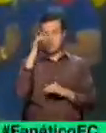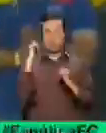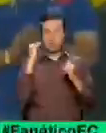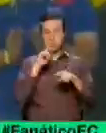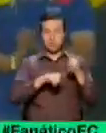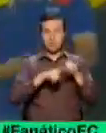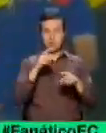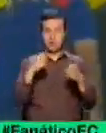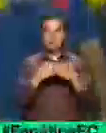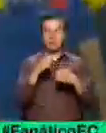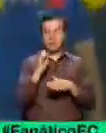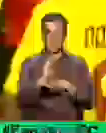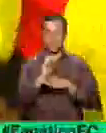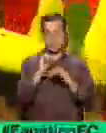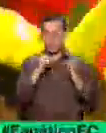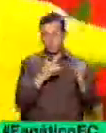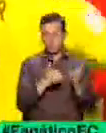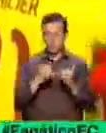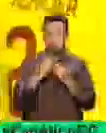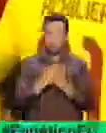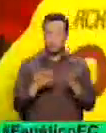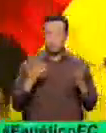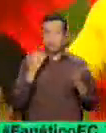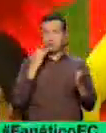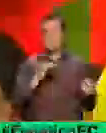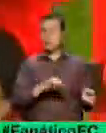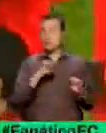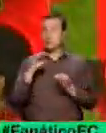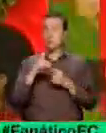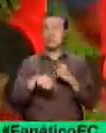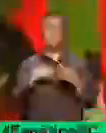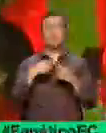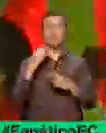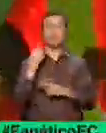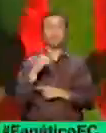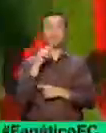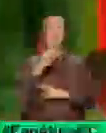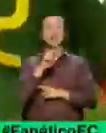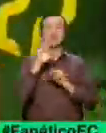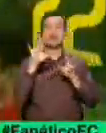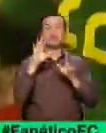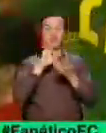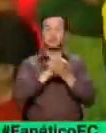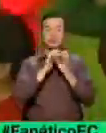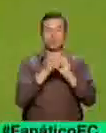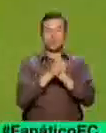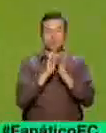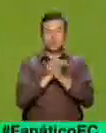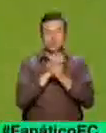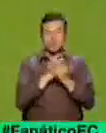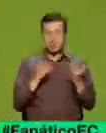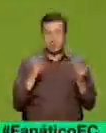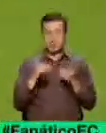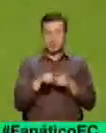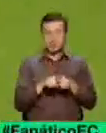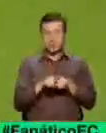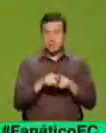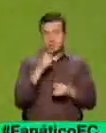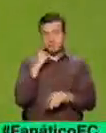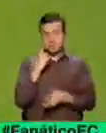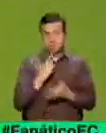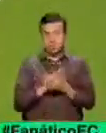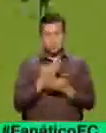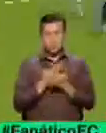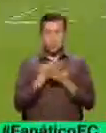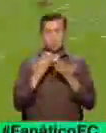amistosos de la selección ecuatoriana y quedó diferida para el miércoles 28 de noviembre. El torneo se ha mostrado